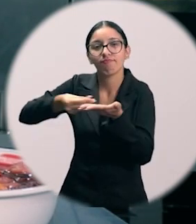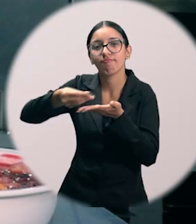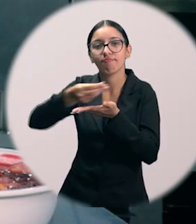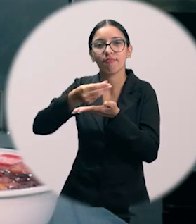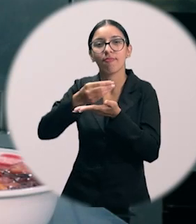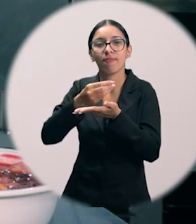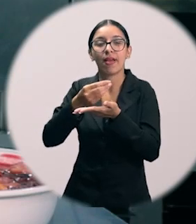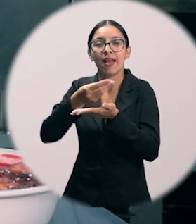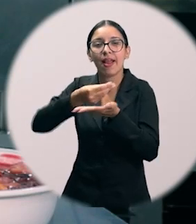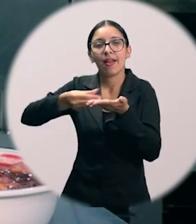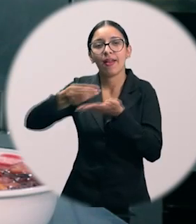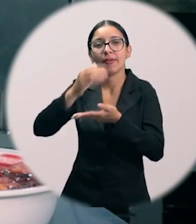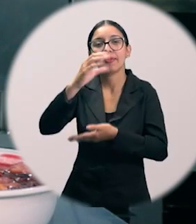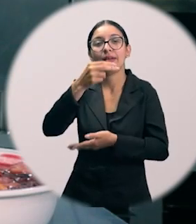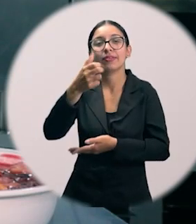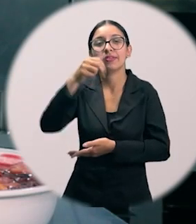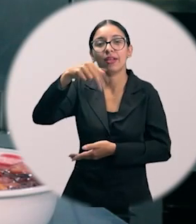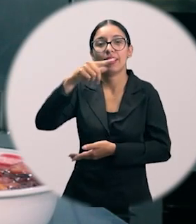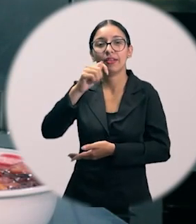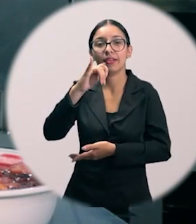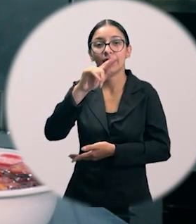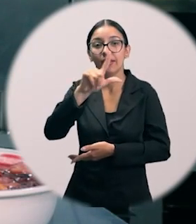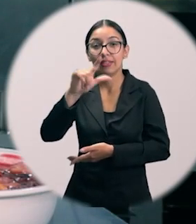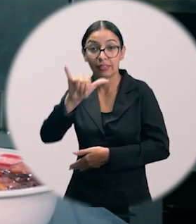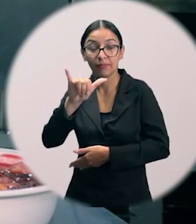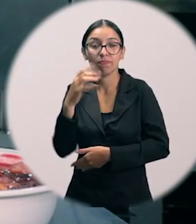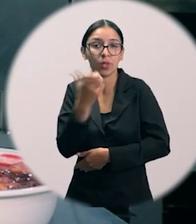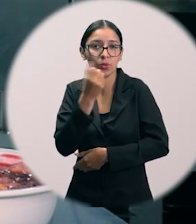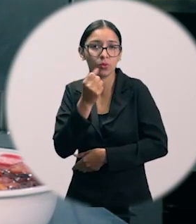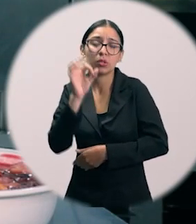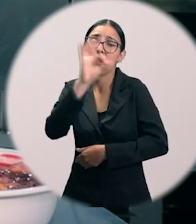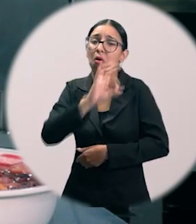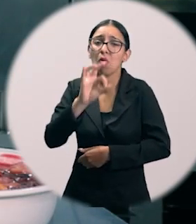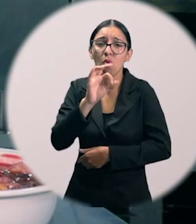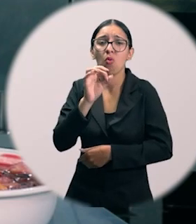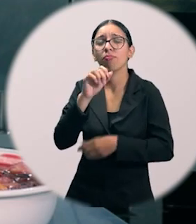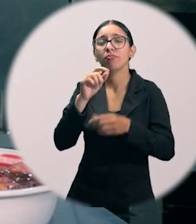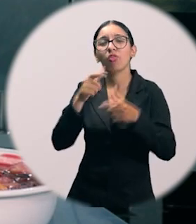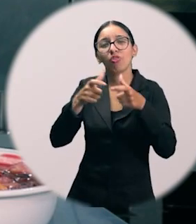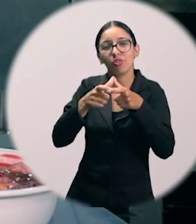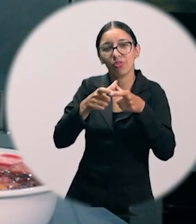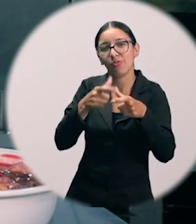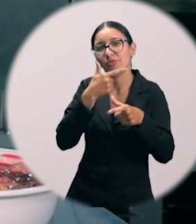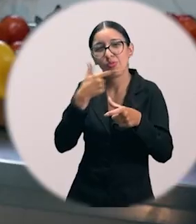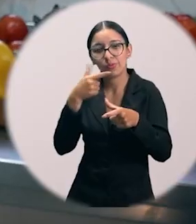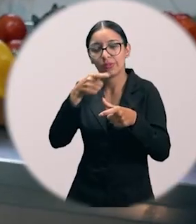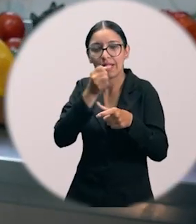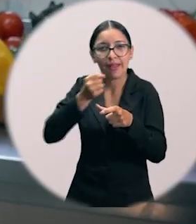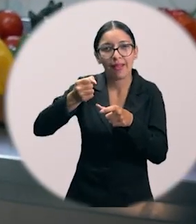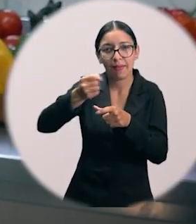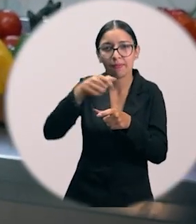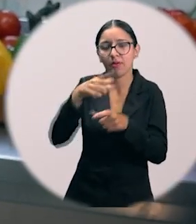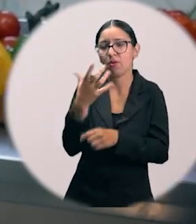Y elegimos para hoy una crema chantilly, que también podríamos variar y usar una crema pastelera o una crema que les guste a ustedes para